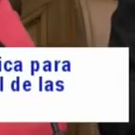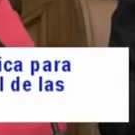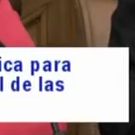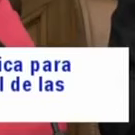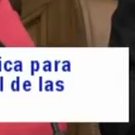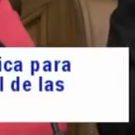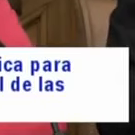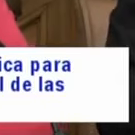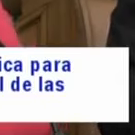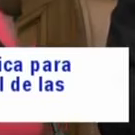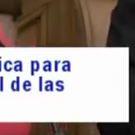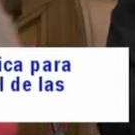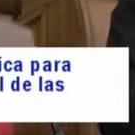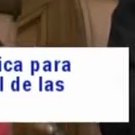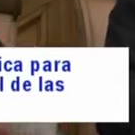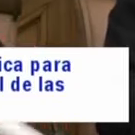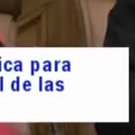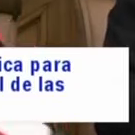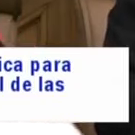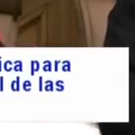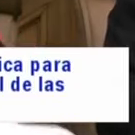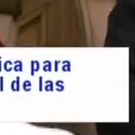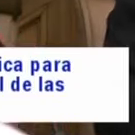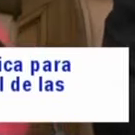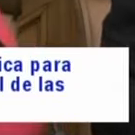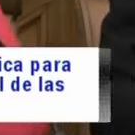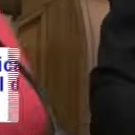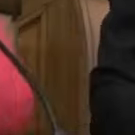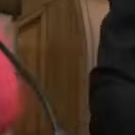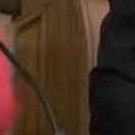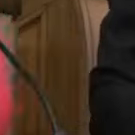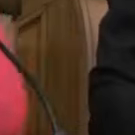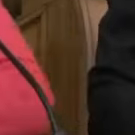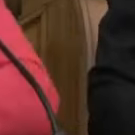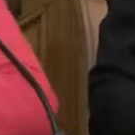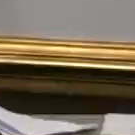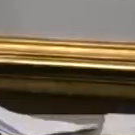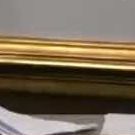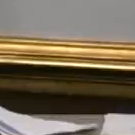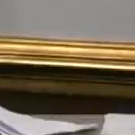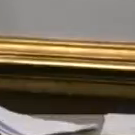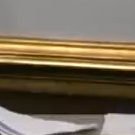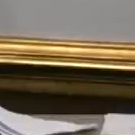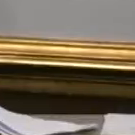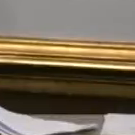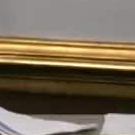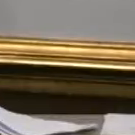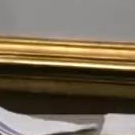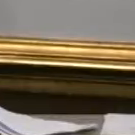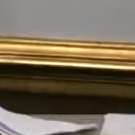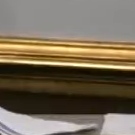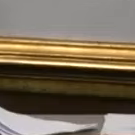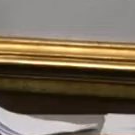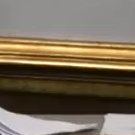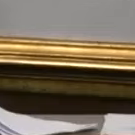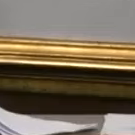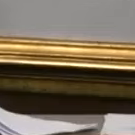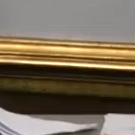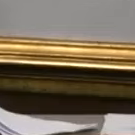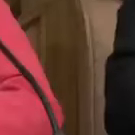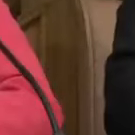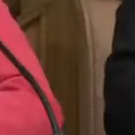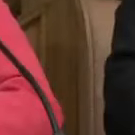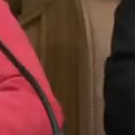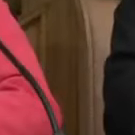y participación de las personas con discapacidad. Es todo, ciudadano vicepresidente. En consideración. Aprobado. Siguiente.